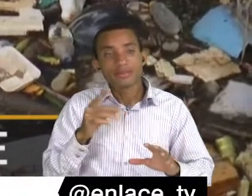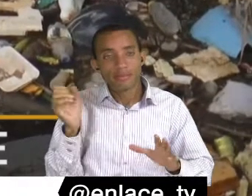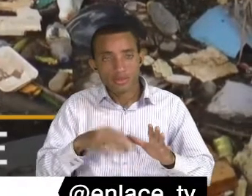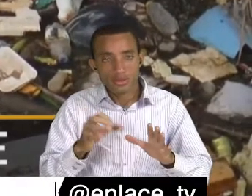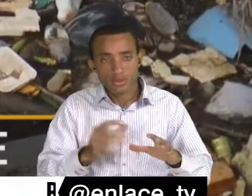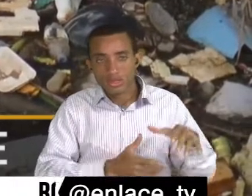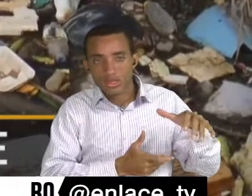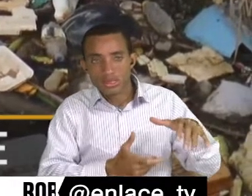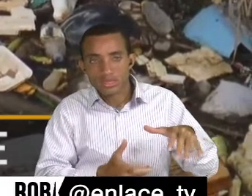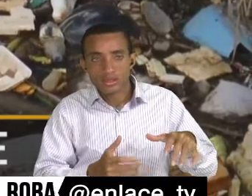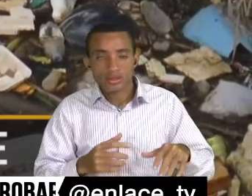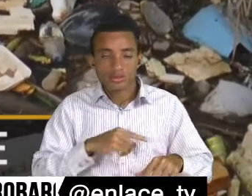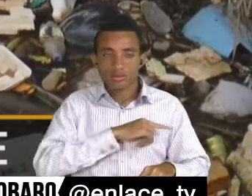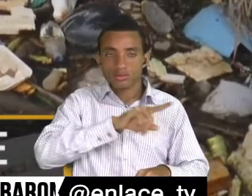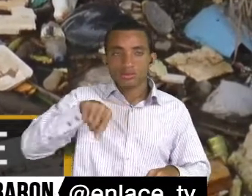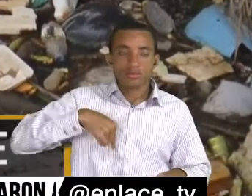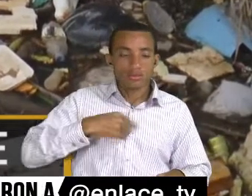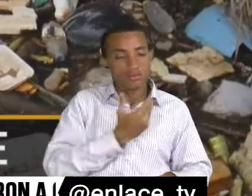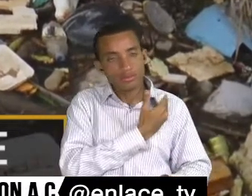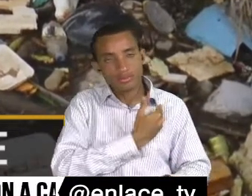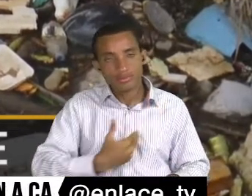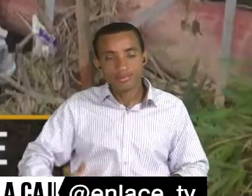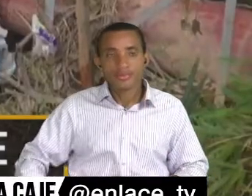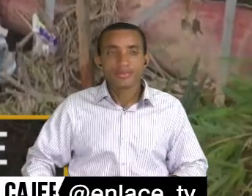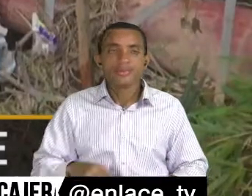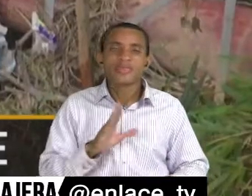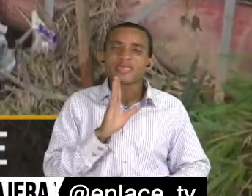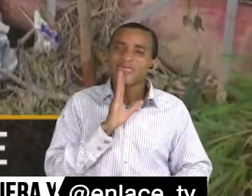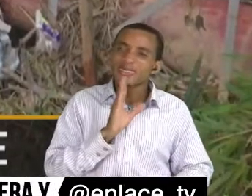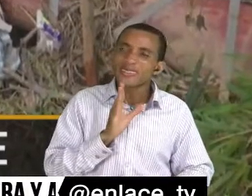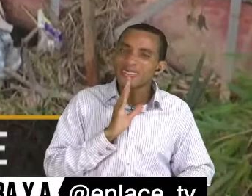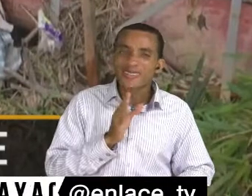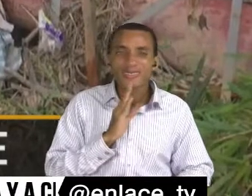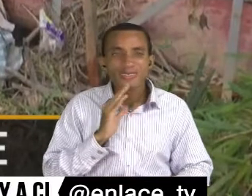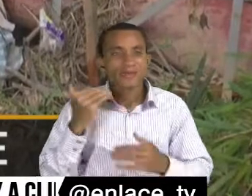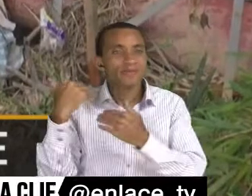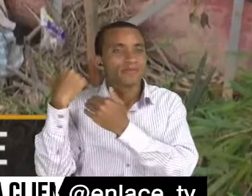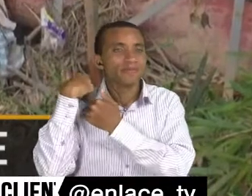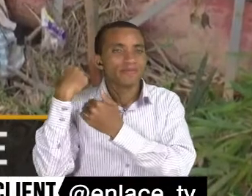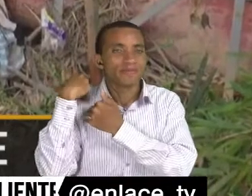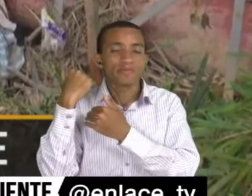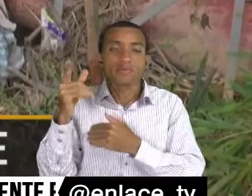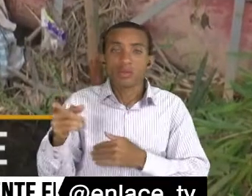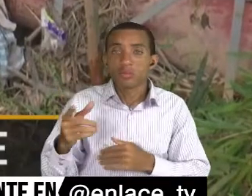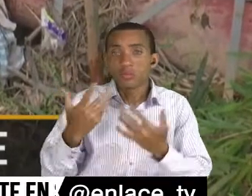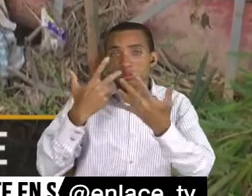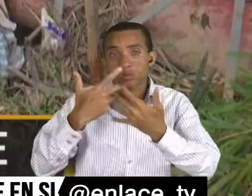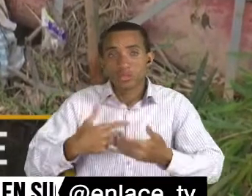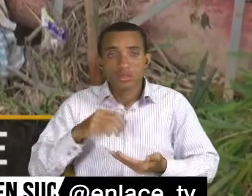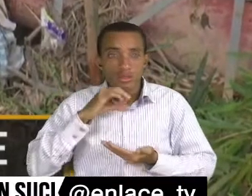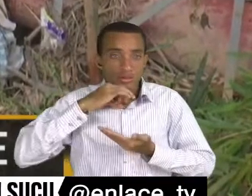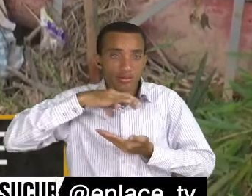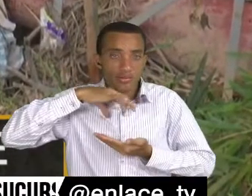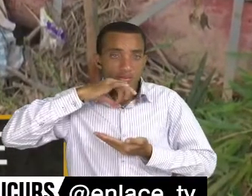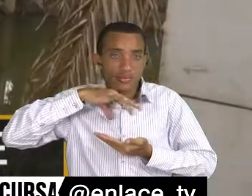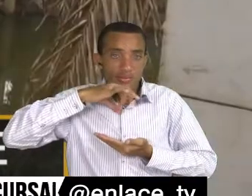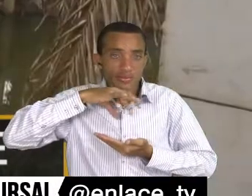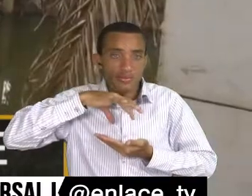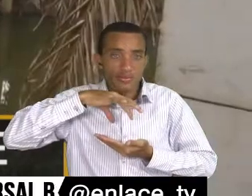como habitantes del barrio queremos de que quién es el responsable. Pues no sabemos si es Aguas de Barrancabermeja o es